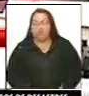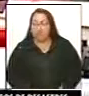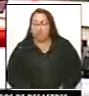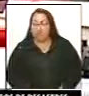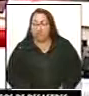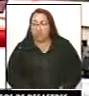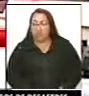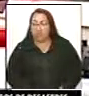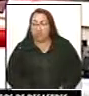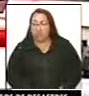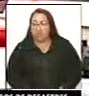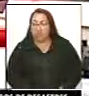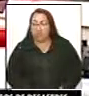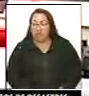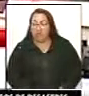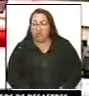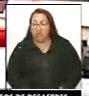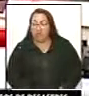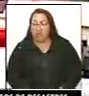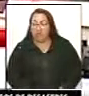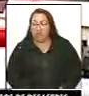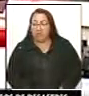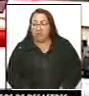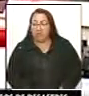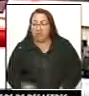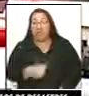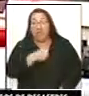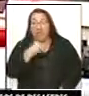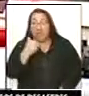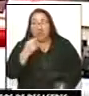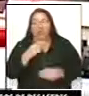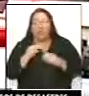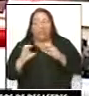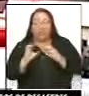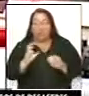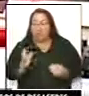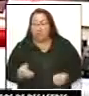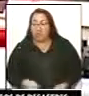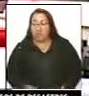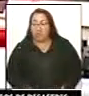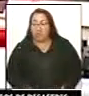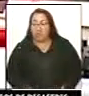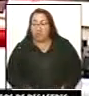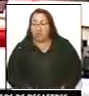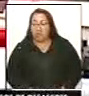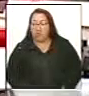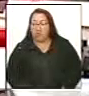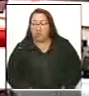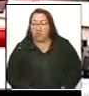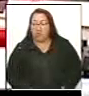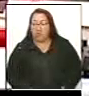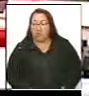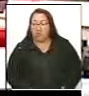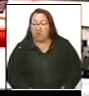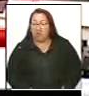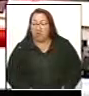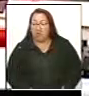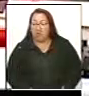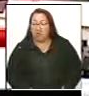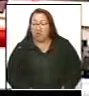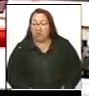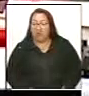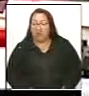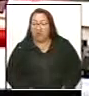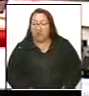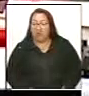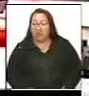se ha hablado también las cervezas, medios de comunicación, ni qué duda hay. Entonces,